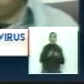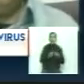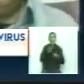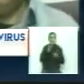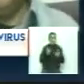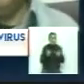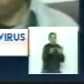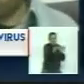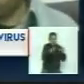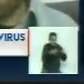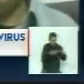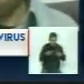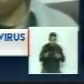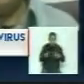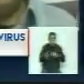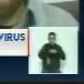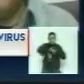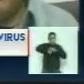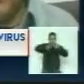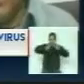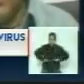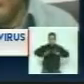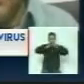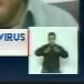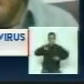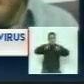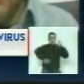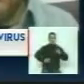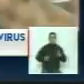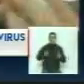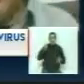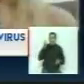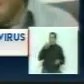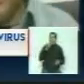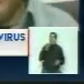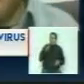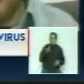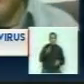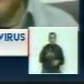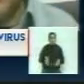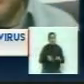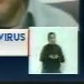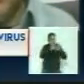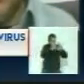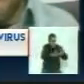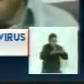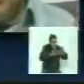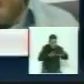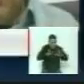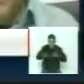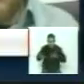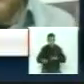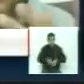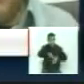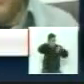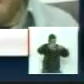queda es regresar a un confinamiento porque la gente tampoco entiende. Okay. Entonces es una manera de educar a las personas, es decir, si usted no cumple,